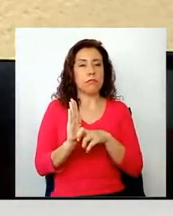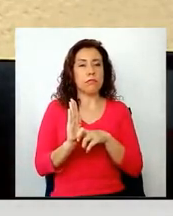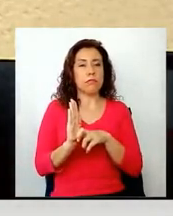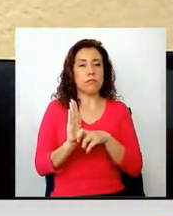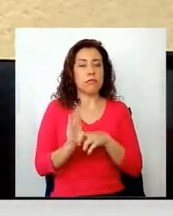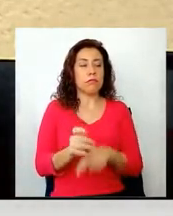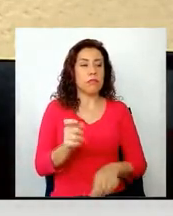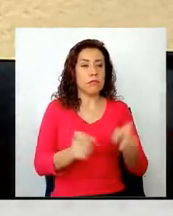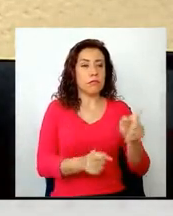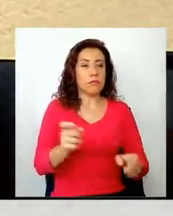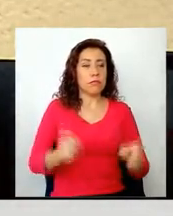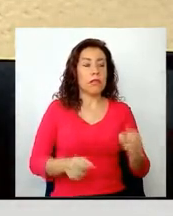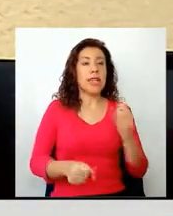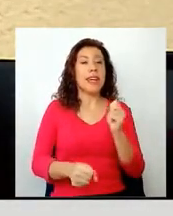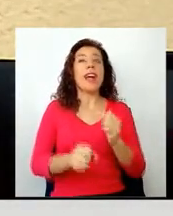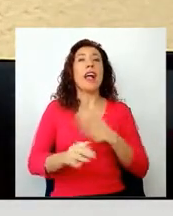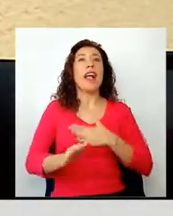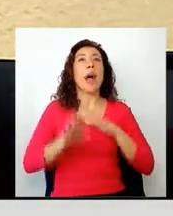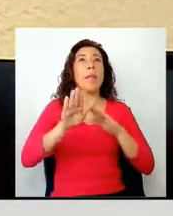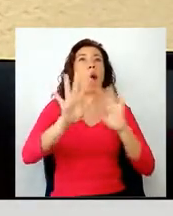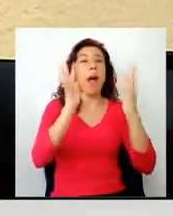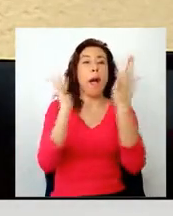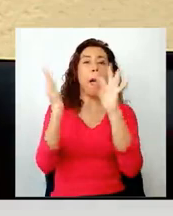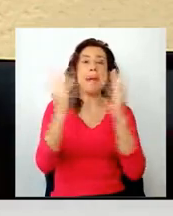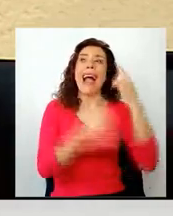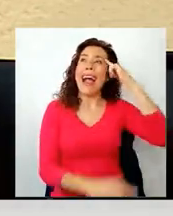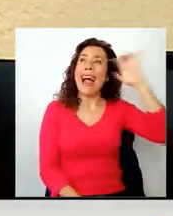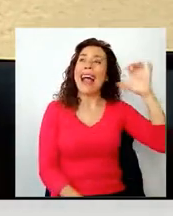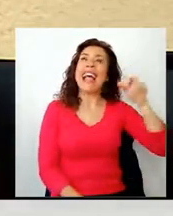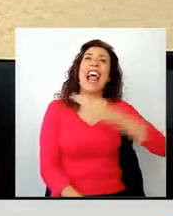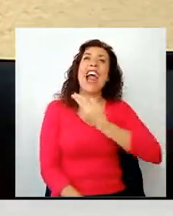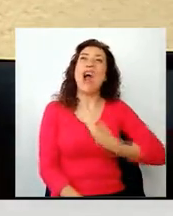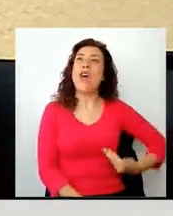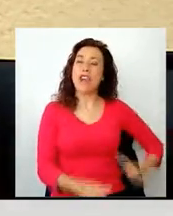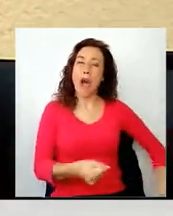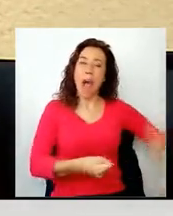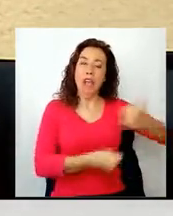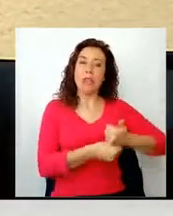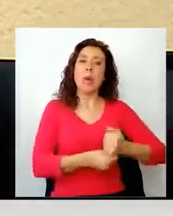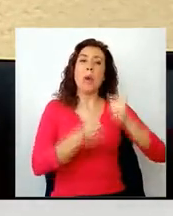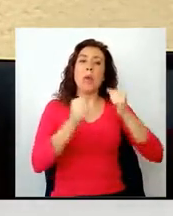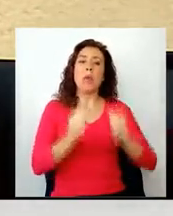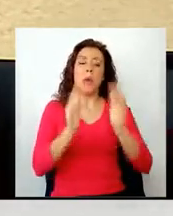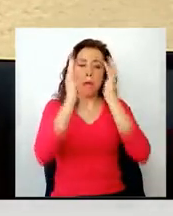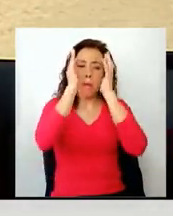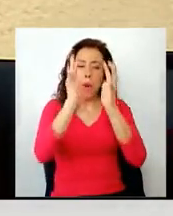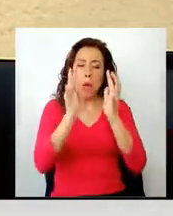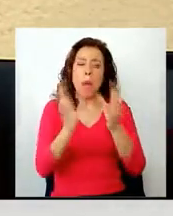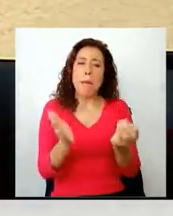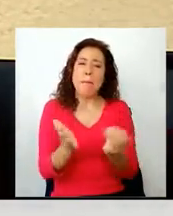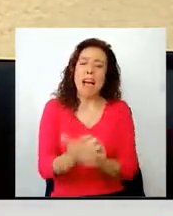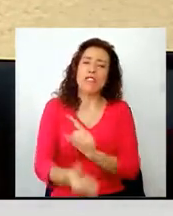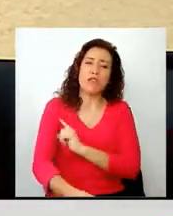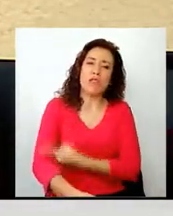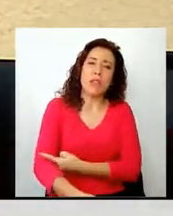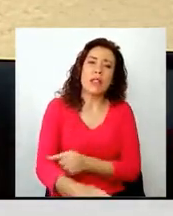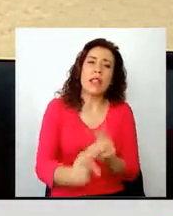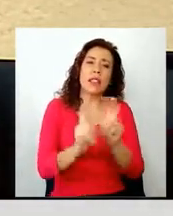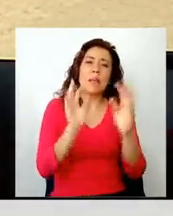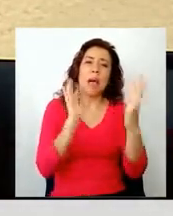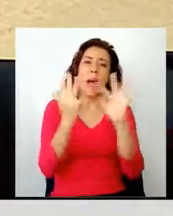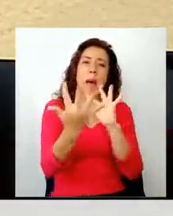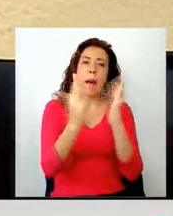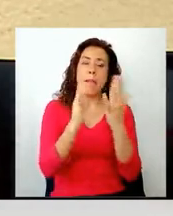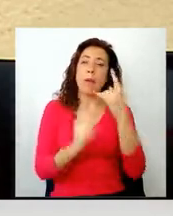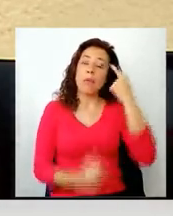del mundo ambientalista creíamos que este gobierno iba a poder poner un énfasis más potente en lo que era el medio ambiente pero claramente